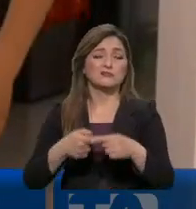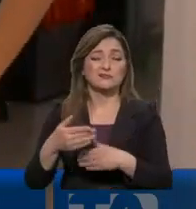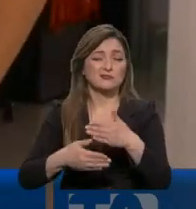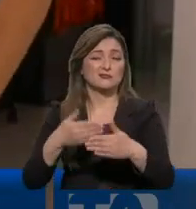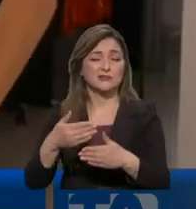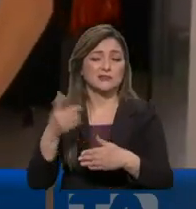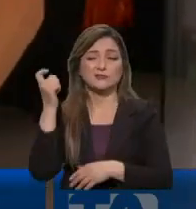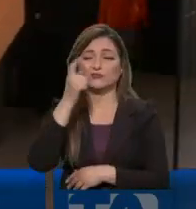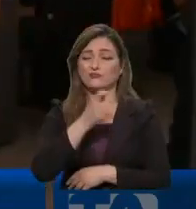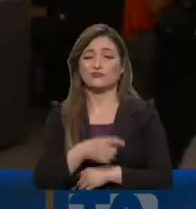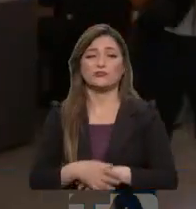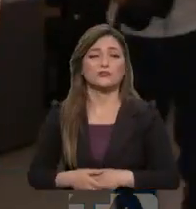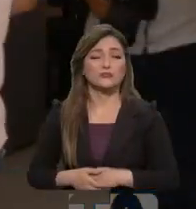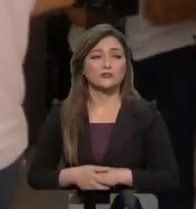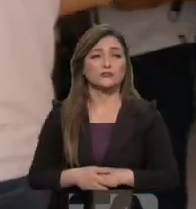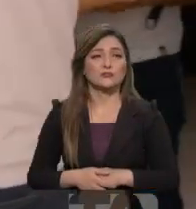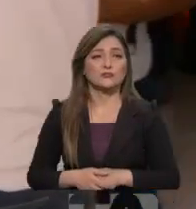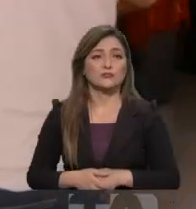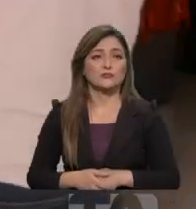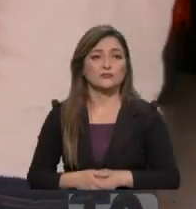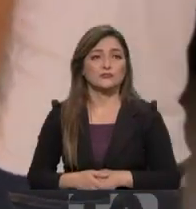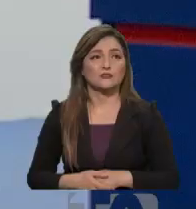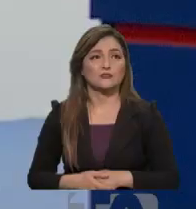cuenta. Fernanda Ceballos, 24 horas.